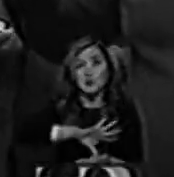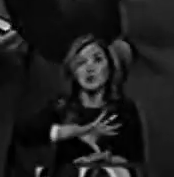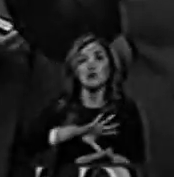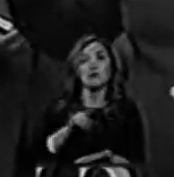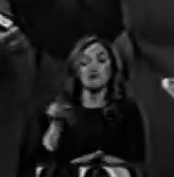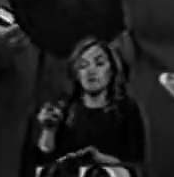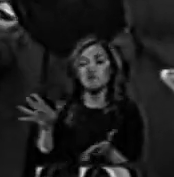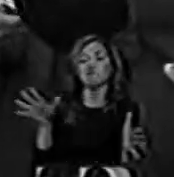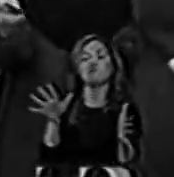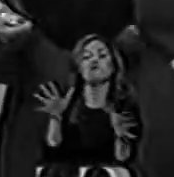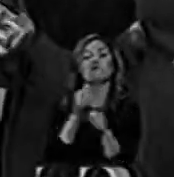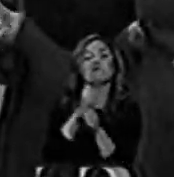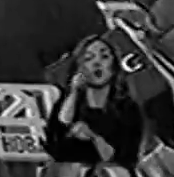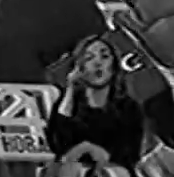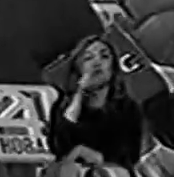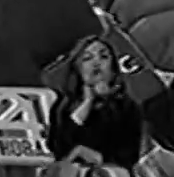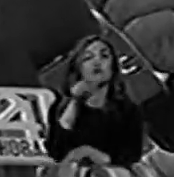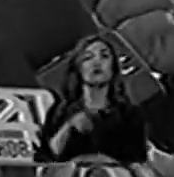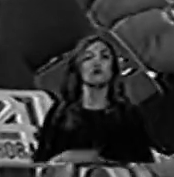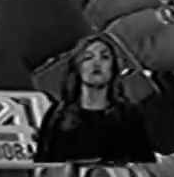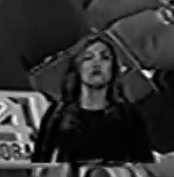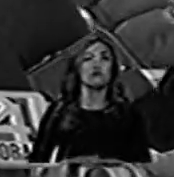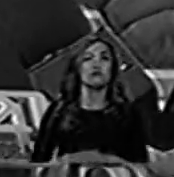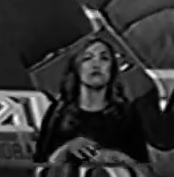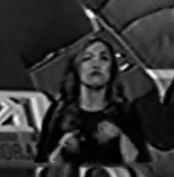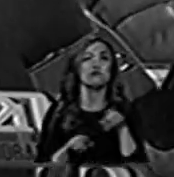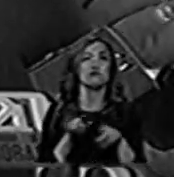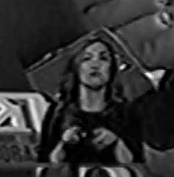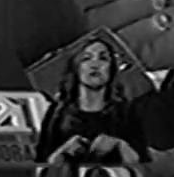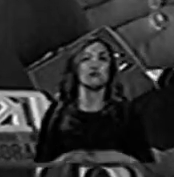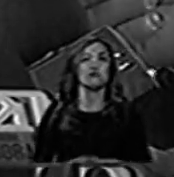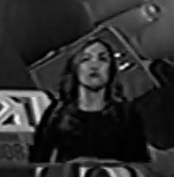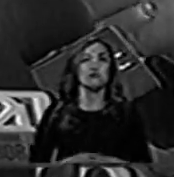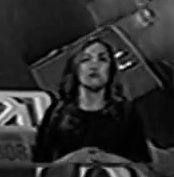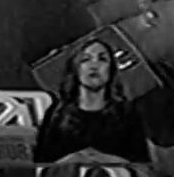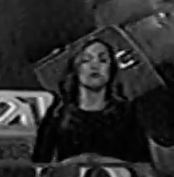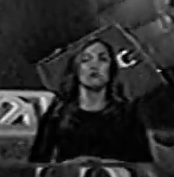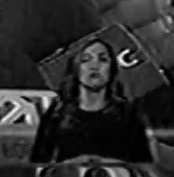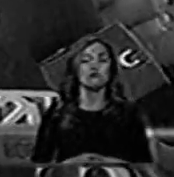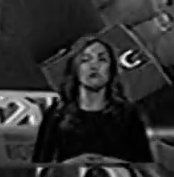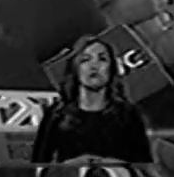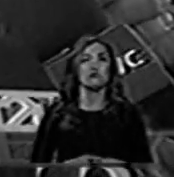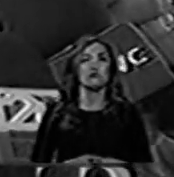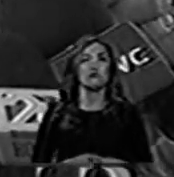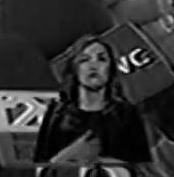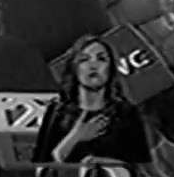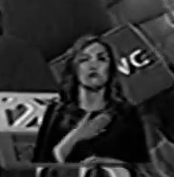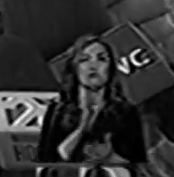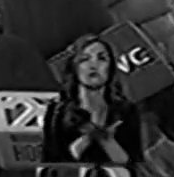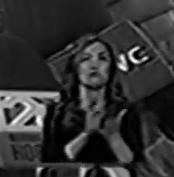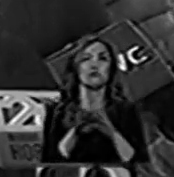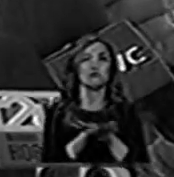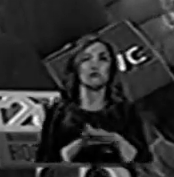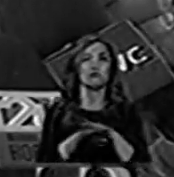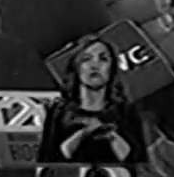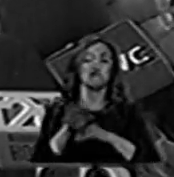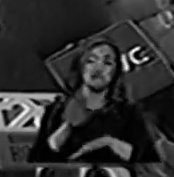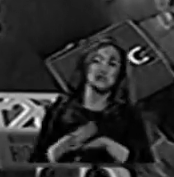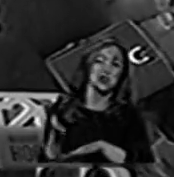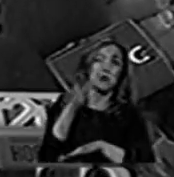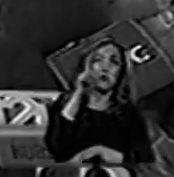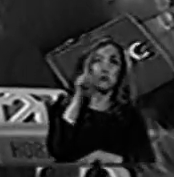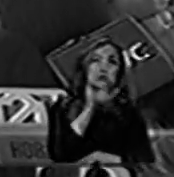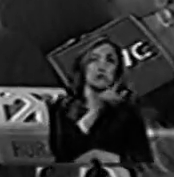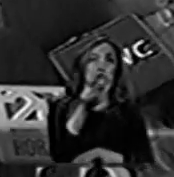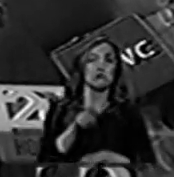la desarrollada en Fiscalía. Hay algunos elementos en los que yo puedo basar mi versión para cuando me llamen acá en